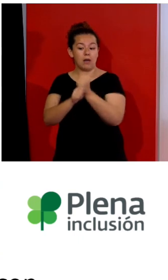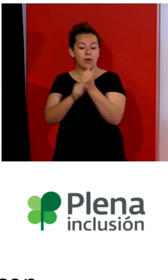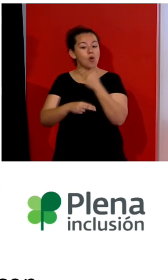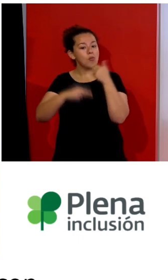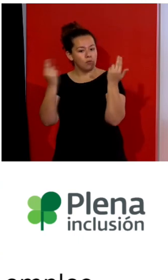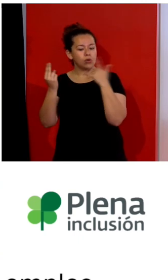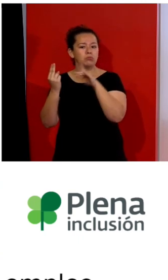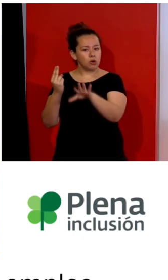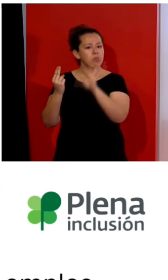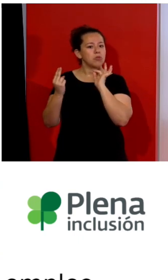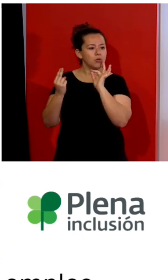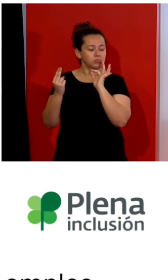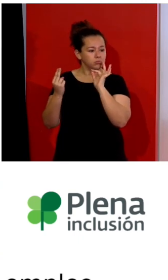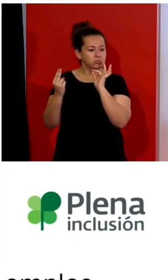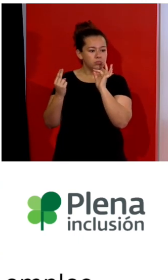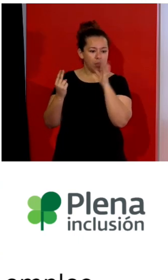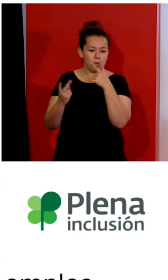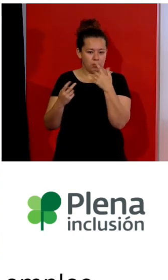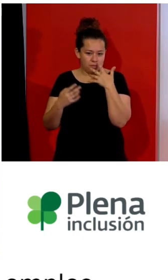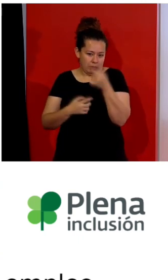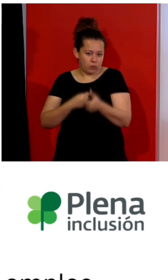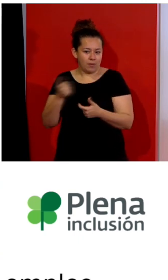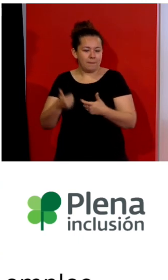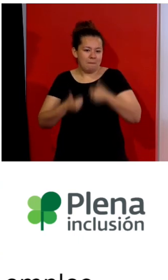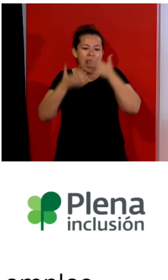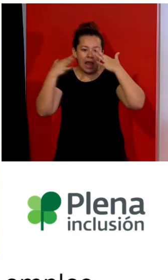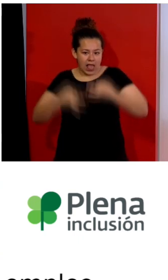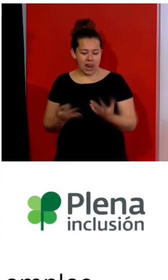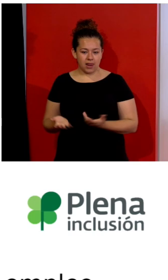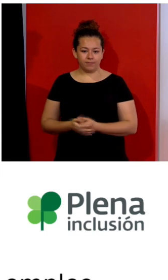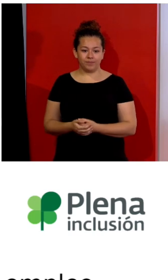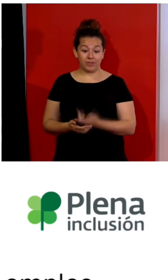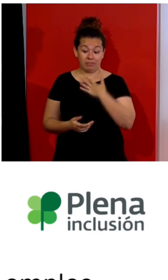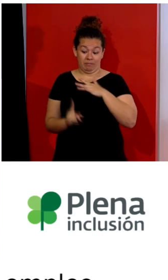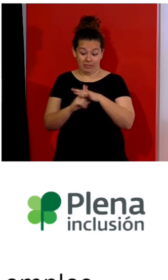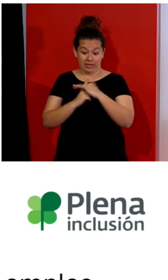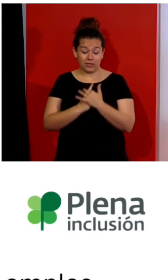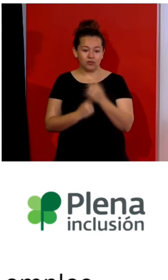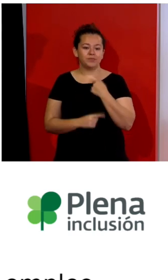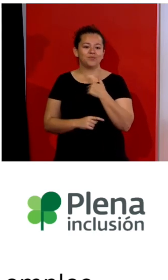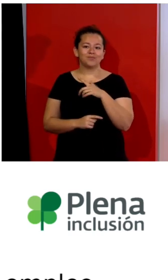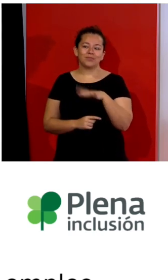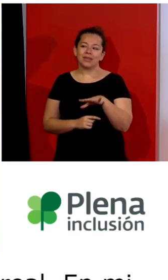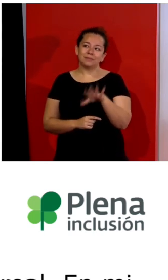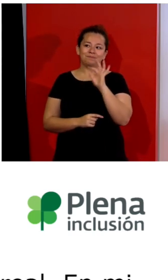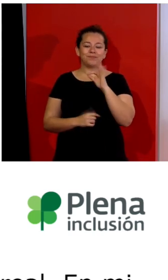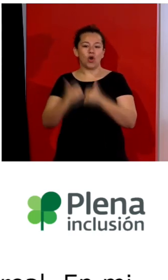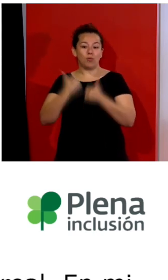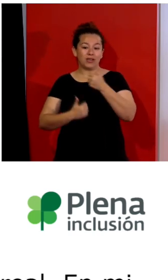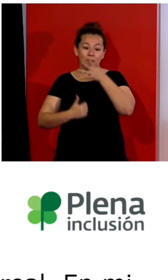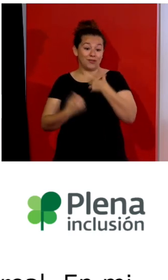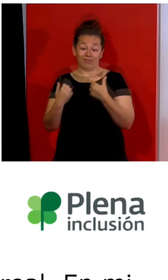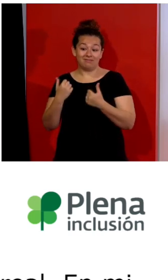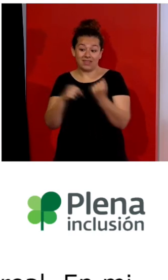una opción cada vez más real. En mi caso, decidí opositar porque me quedaba sin